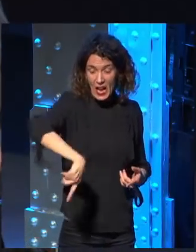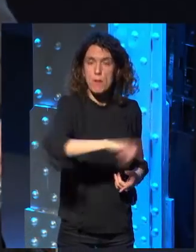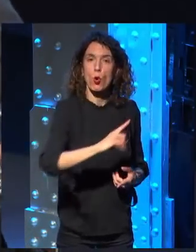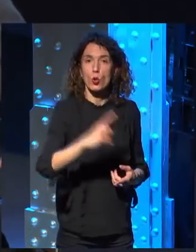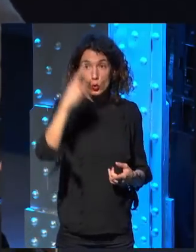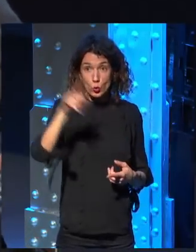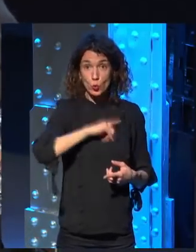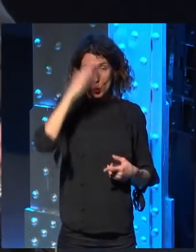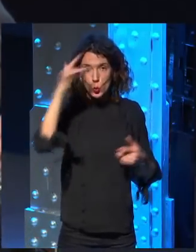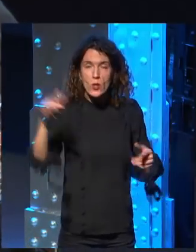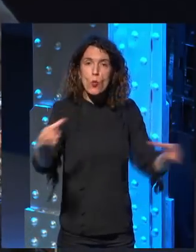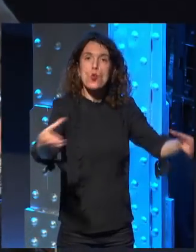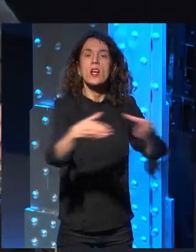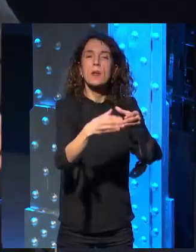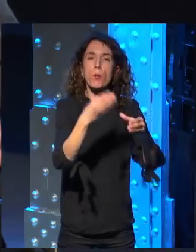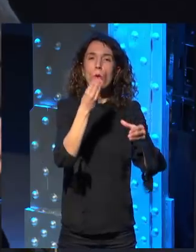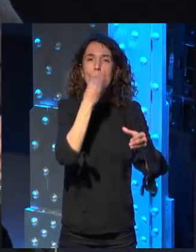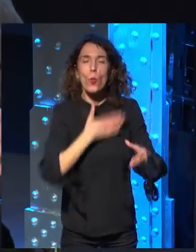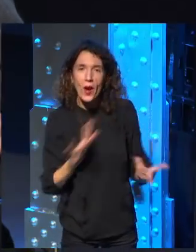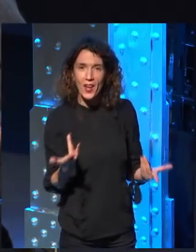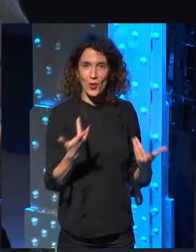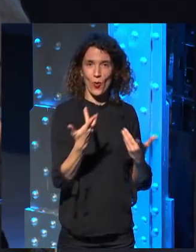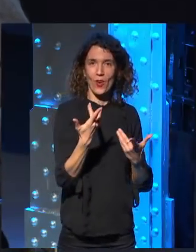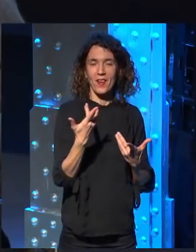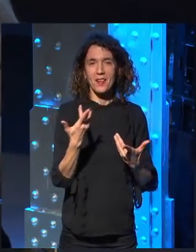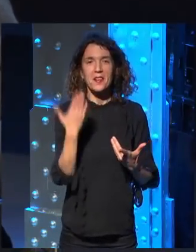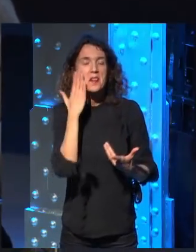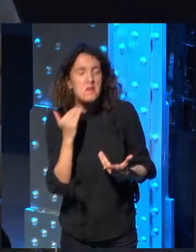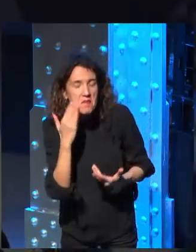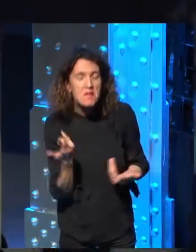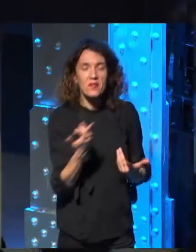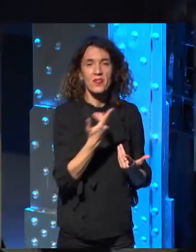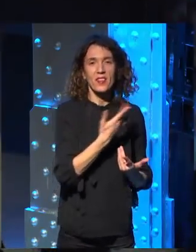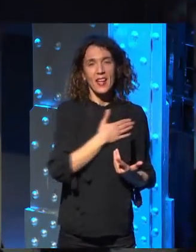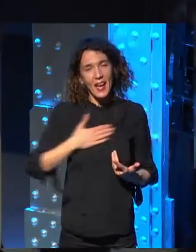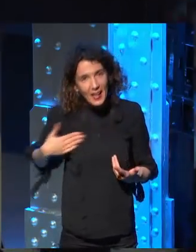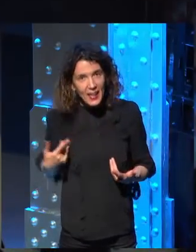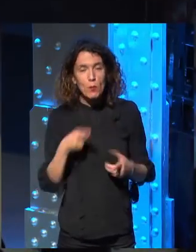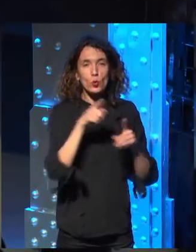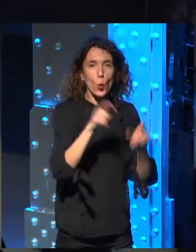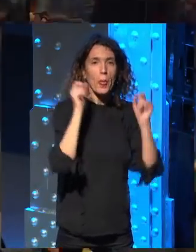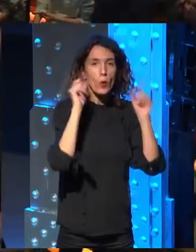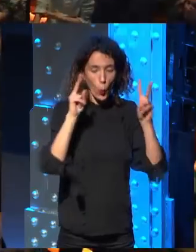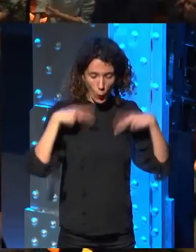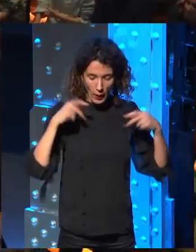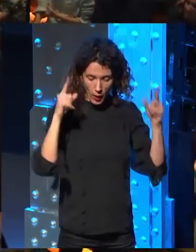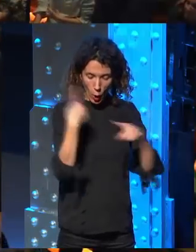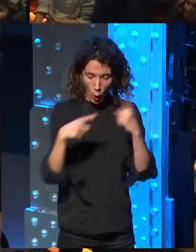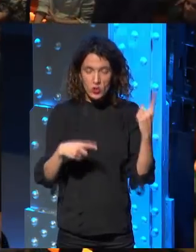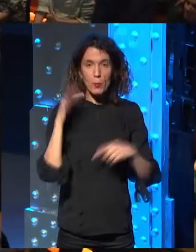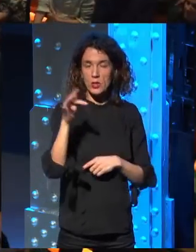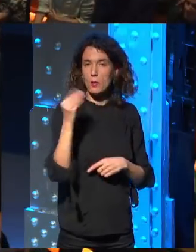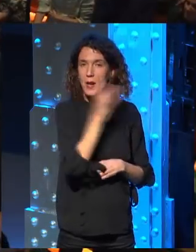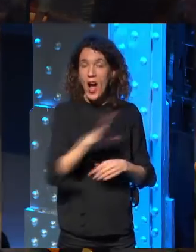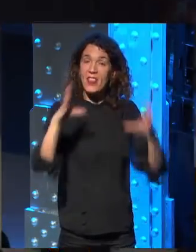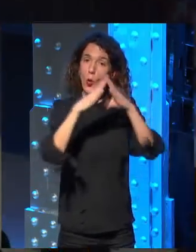¿no? Hay como un equipo bondadoso, ¿no? Que dice, queremos que descubras lo mejor de ti,